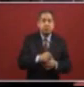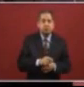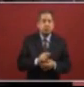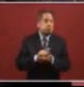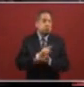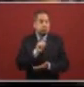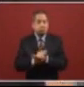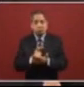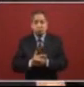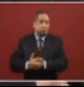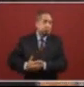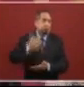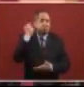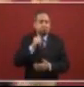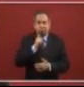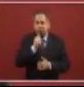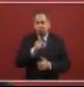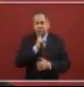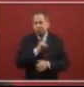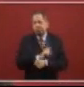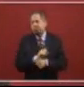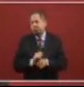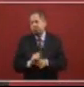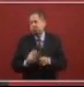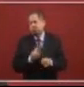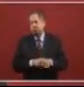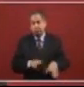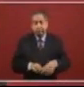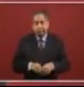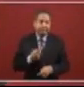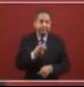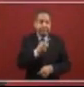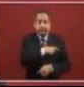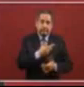Adecuaron todo el marco legal para el saqueo.